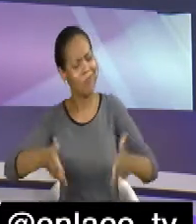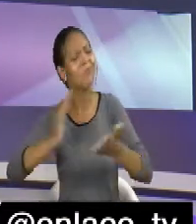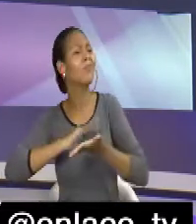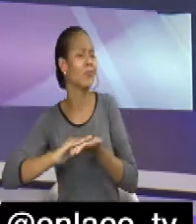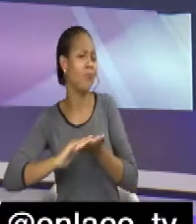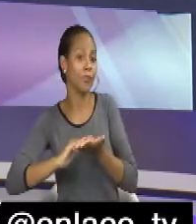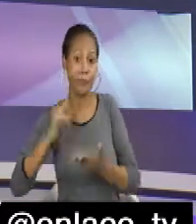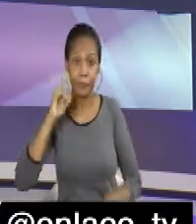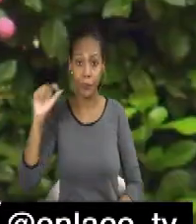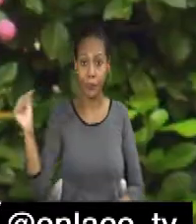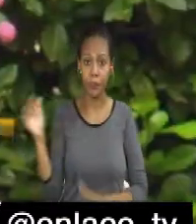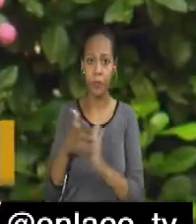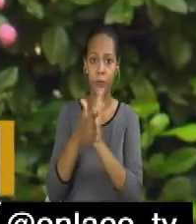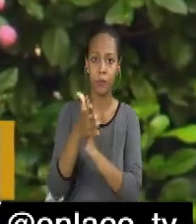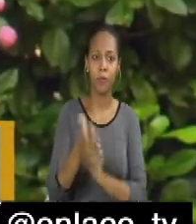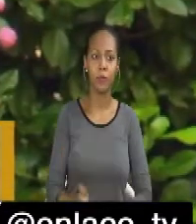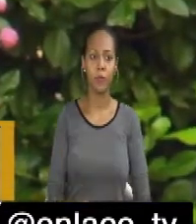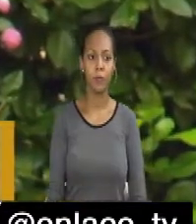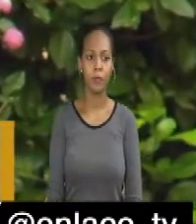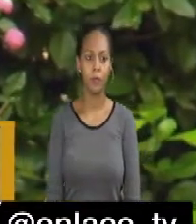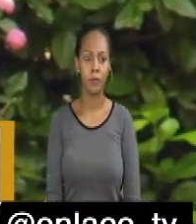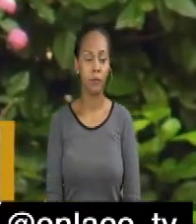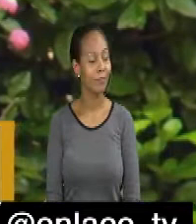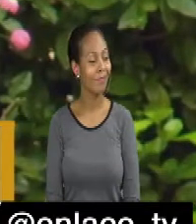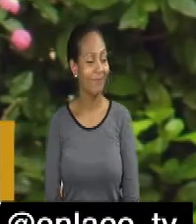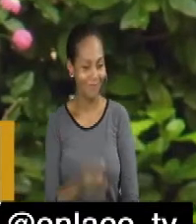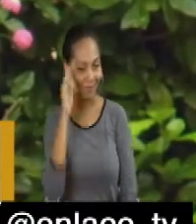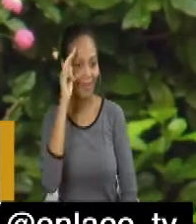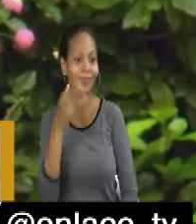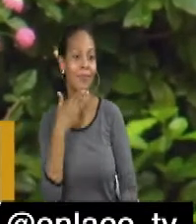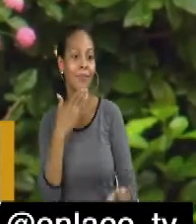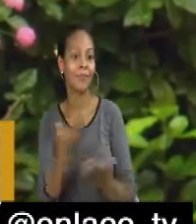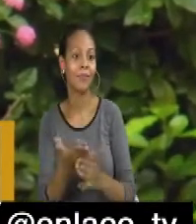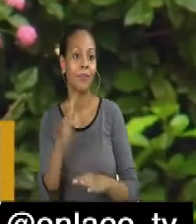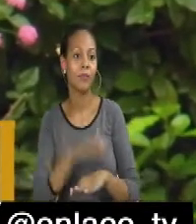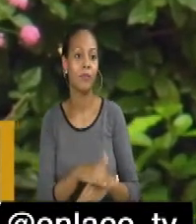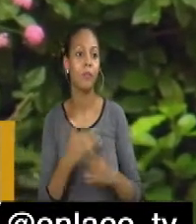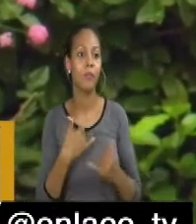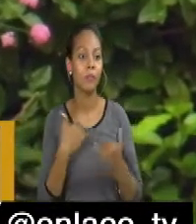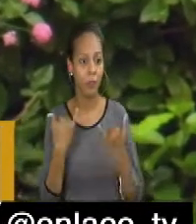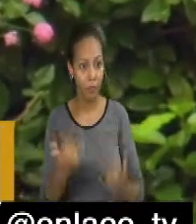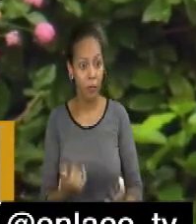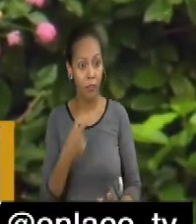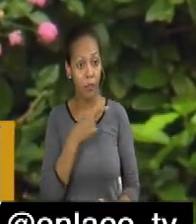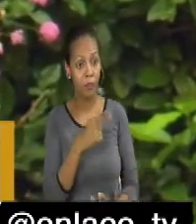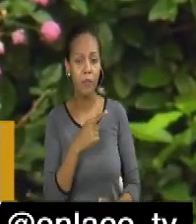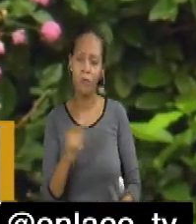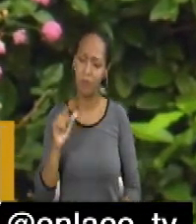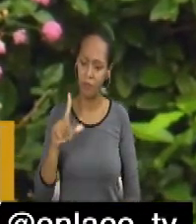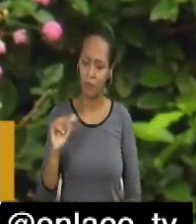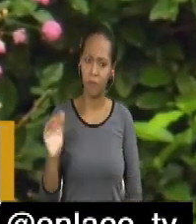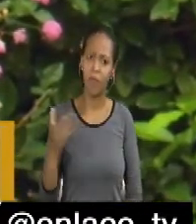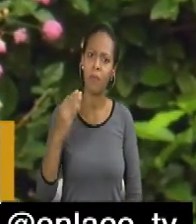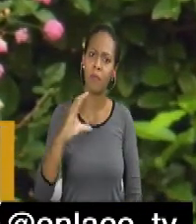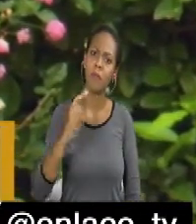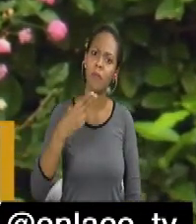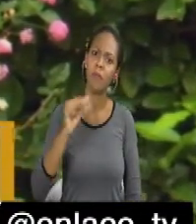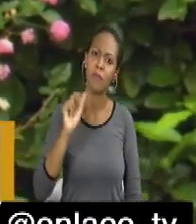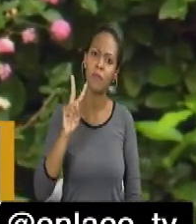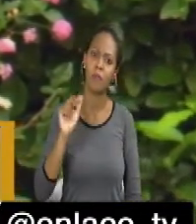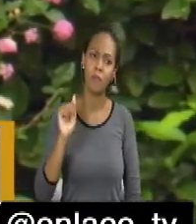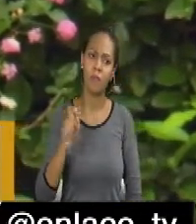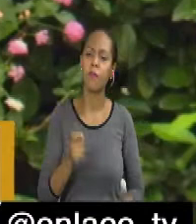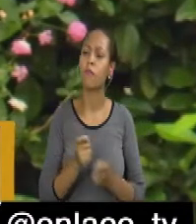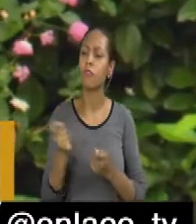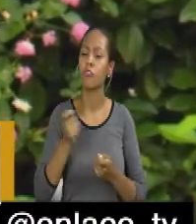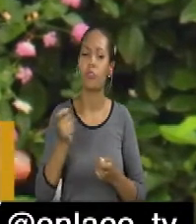informe. Hola, muy buenas tardes. Me encuentro aquí en el sitio conocido como La Chava, en la vía al corregimiento